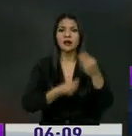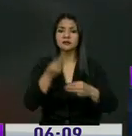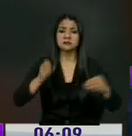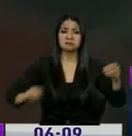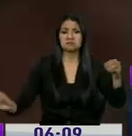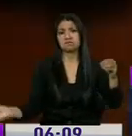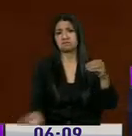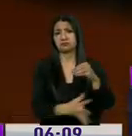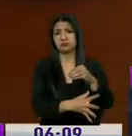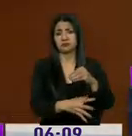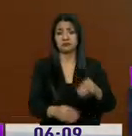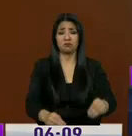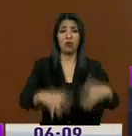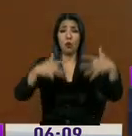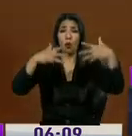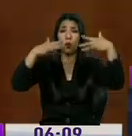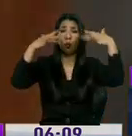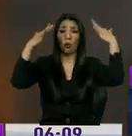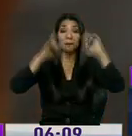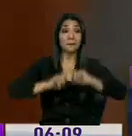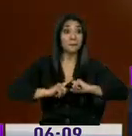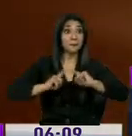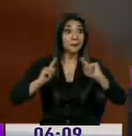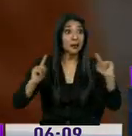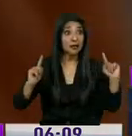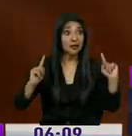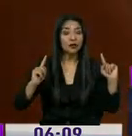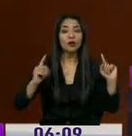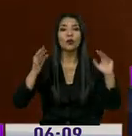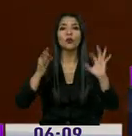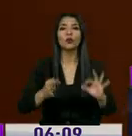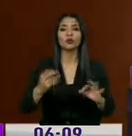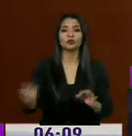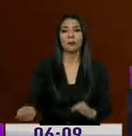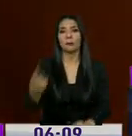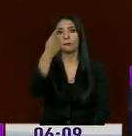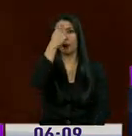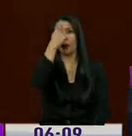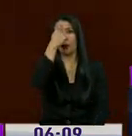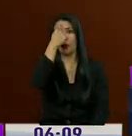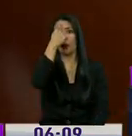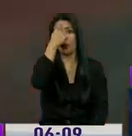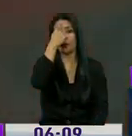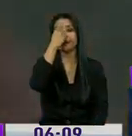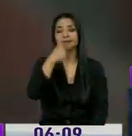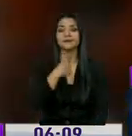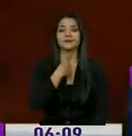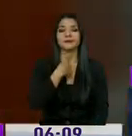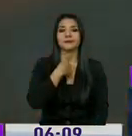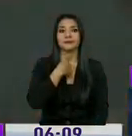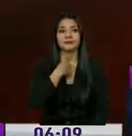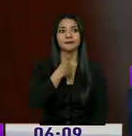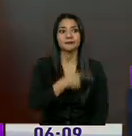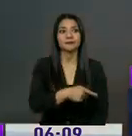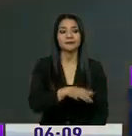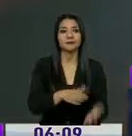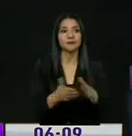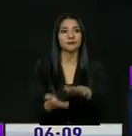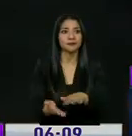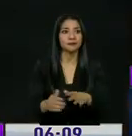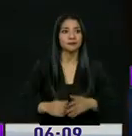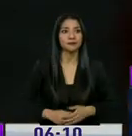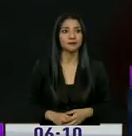bomba lacrimógena, misma que desgraciadamente habría impactado en la cabeza de uno de los PPL que eran parte de la bronca, causando la muerte de